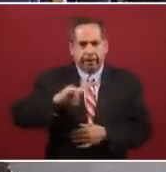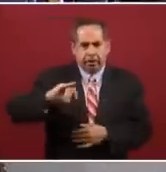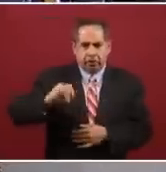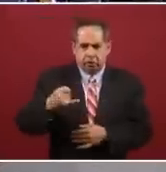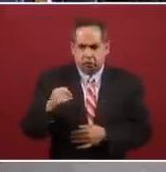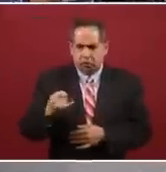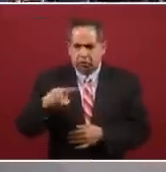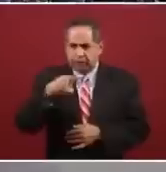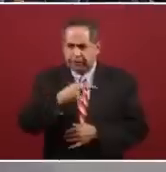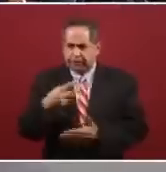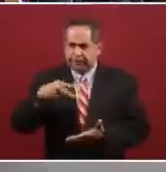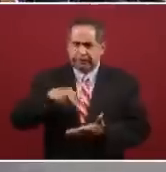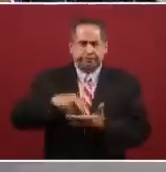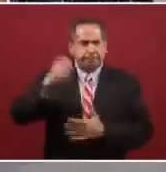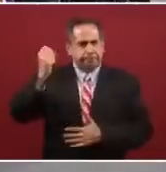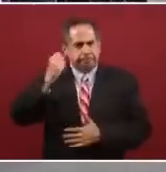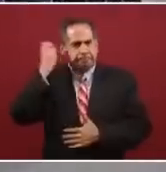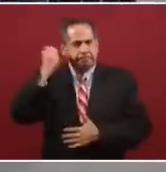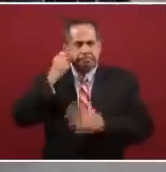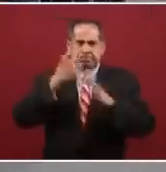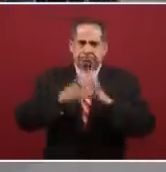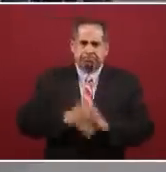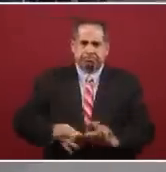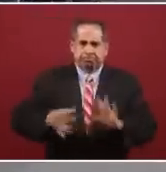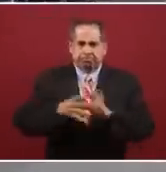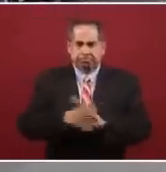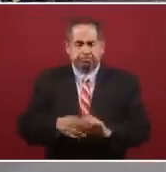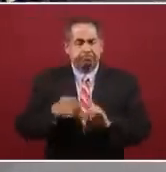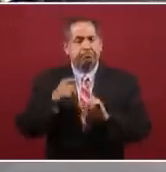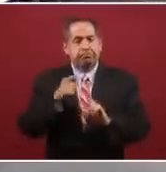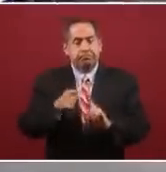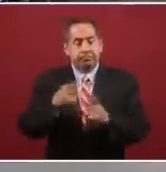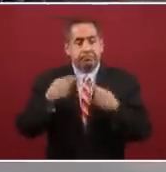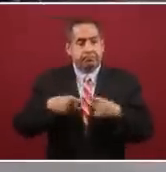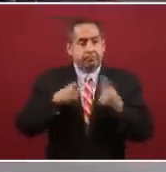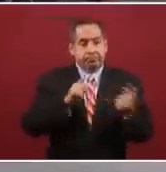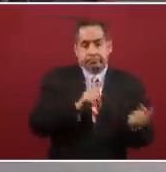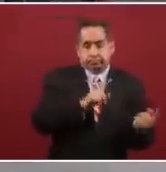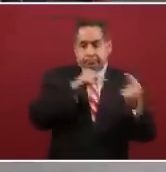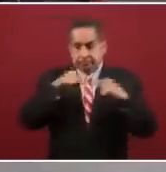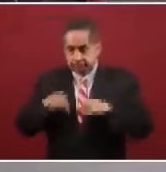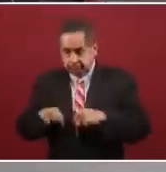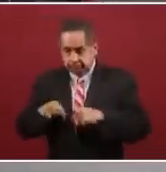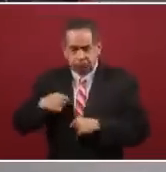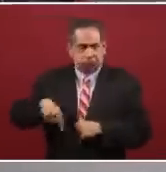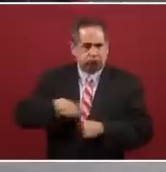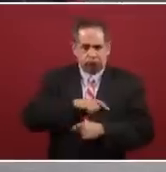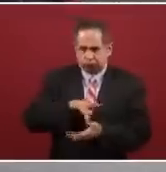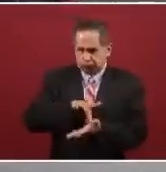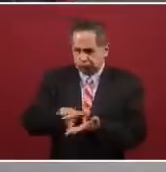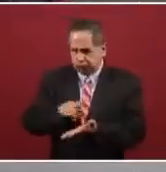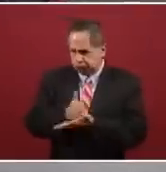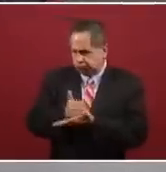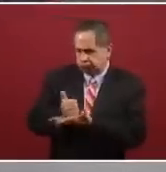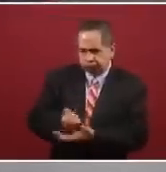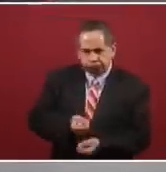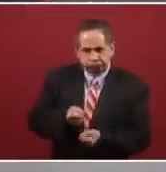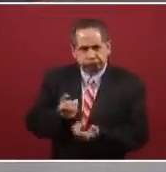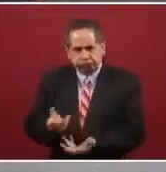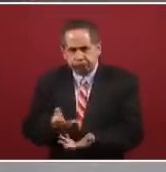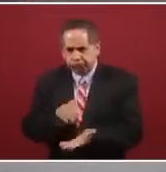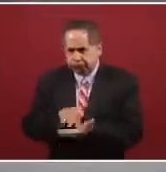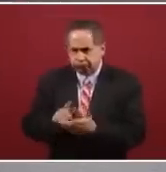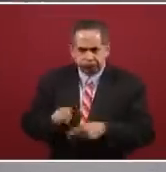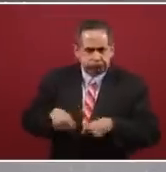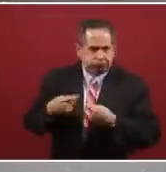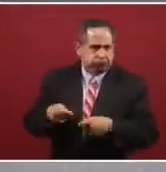ahí recientemente, ¿no? Y dijo que esos retornados iban a ayudarles con ayuda humanitaria, con